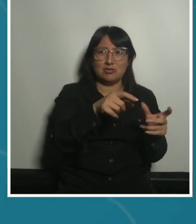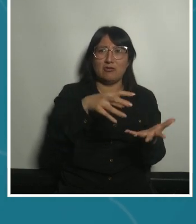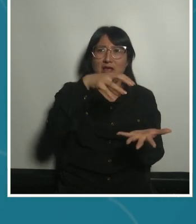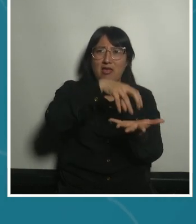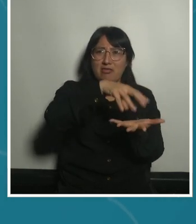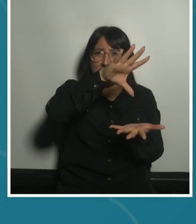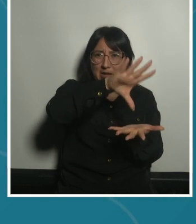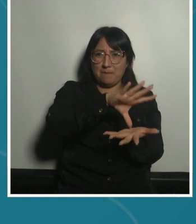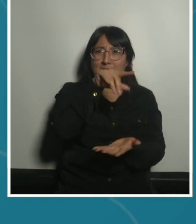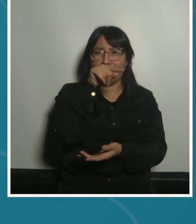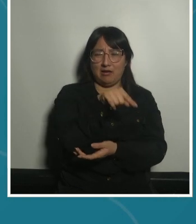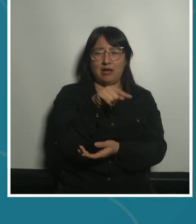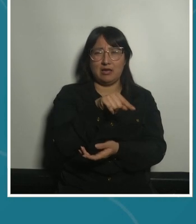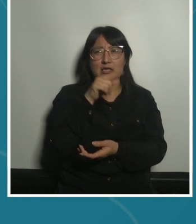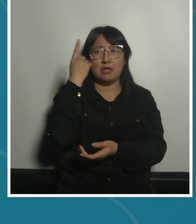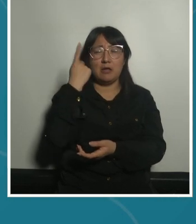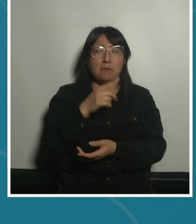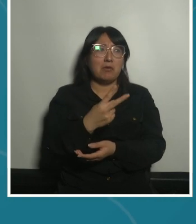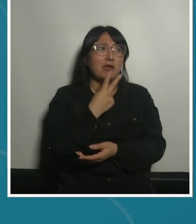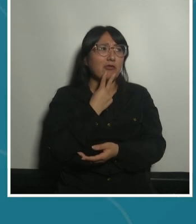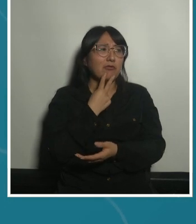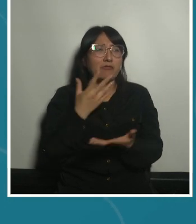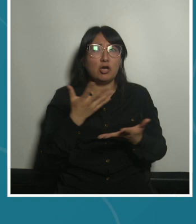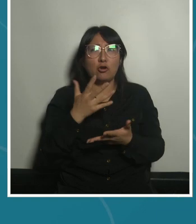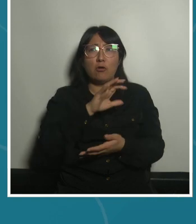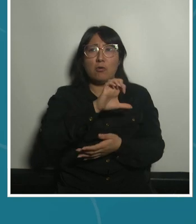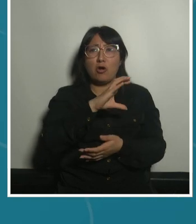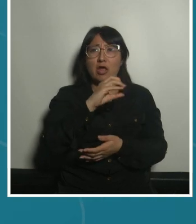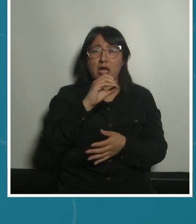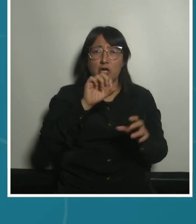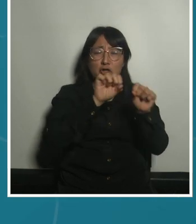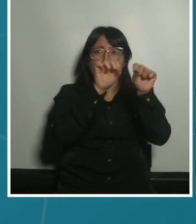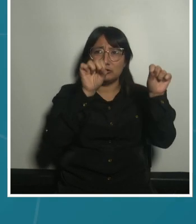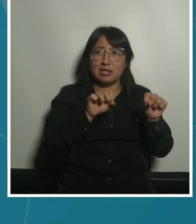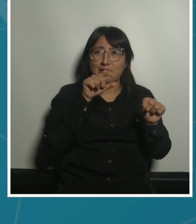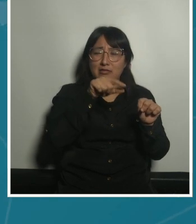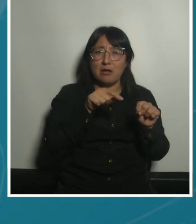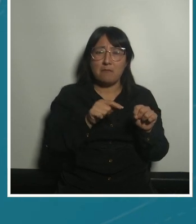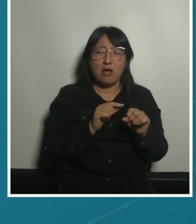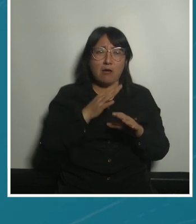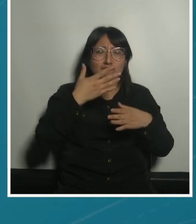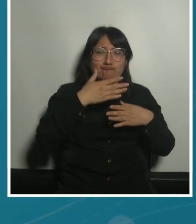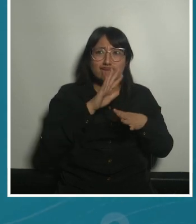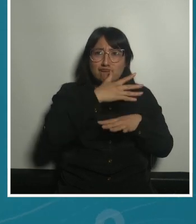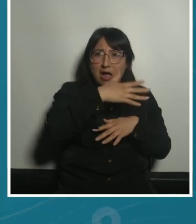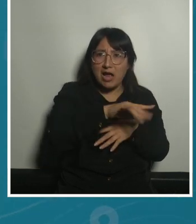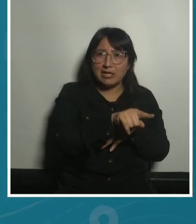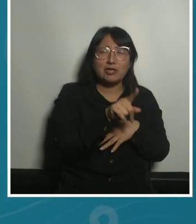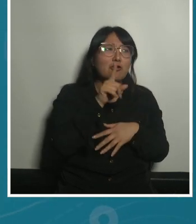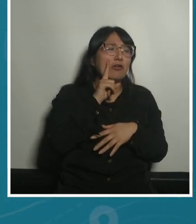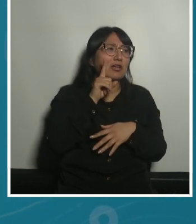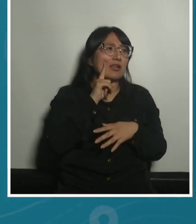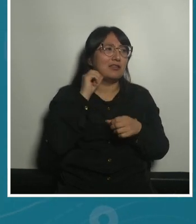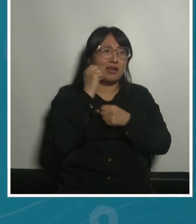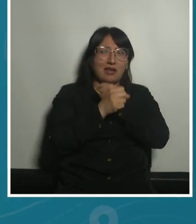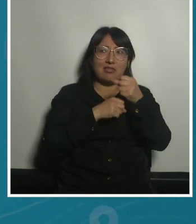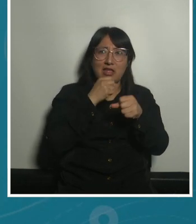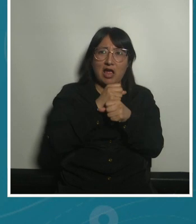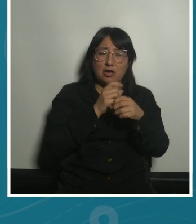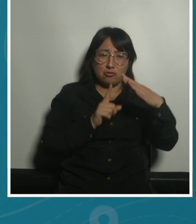metropolitanas, pero que están conviviendo en ecosistemas marino-costeros que tuvieron una edad principal de